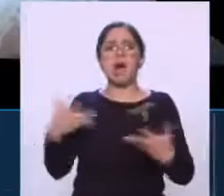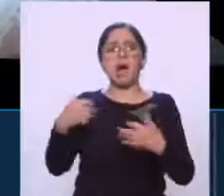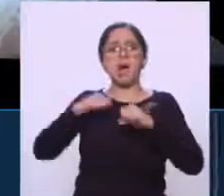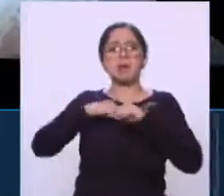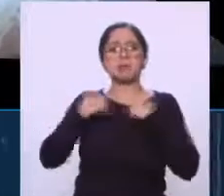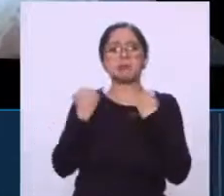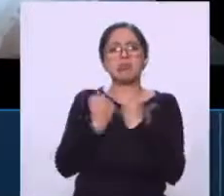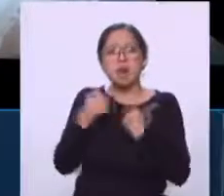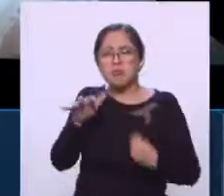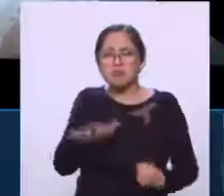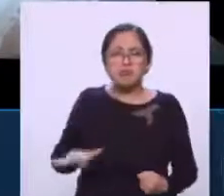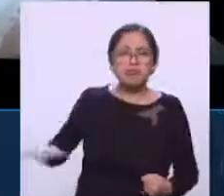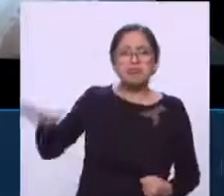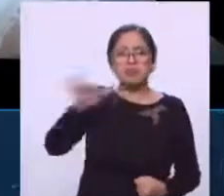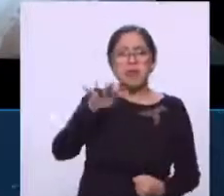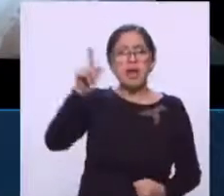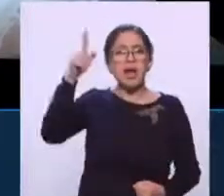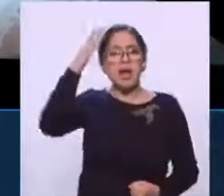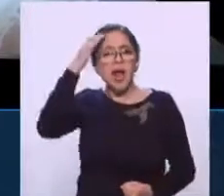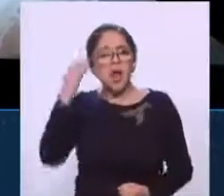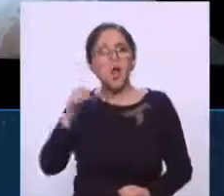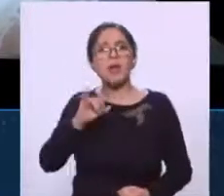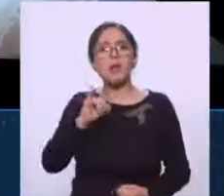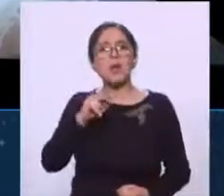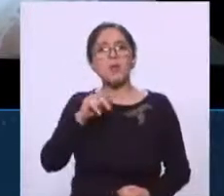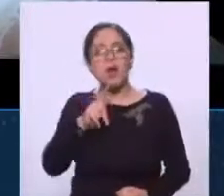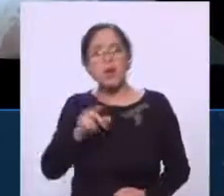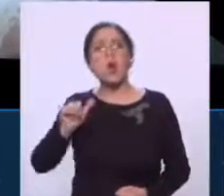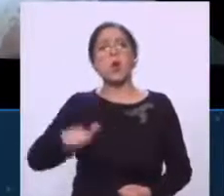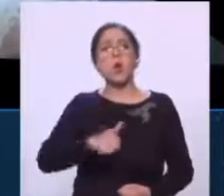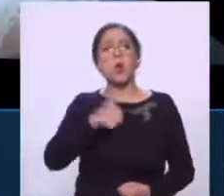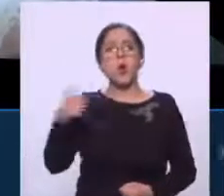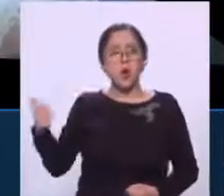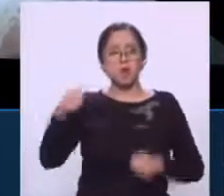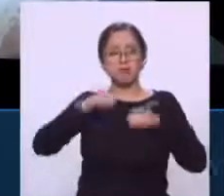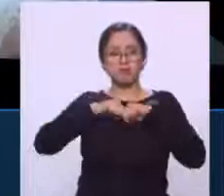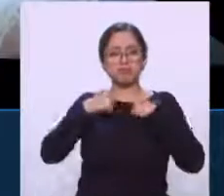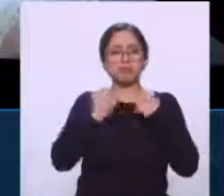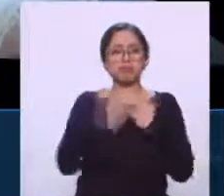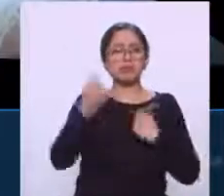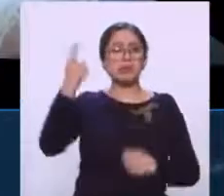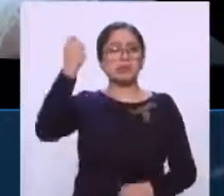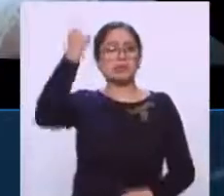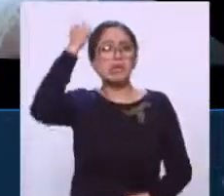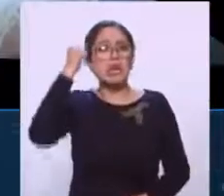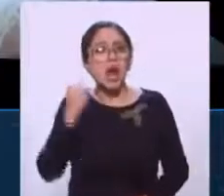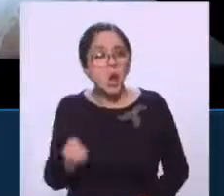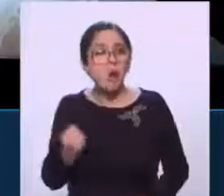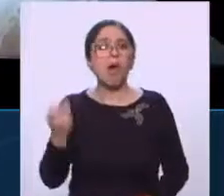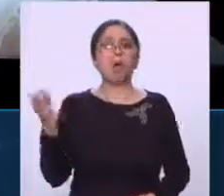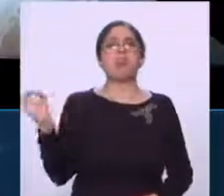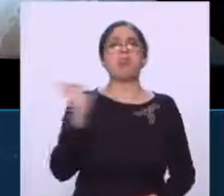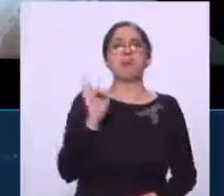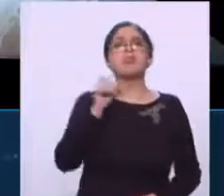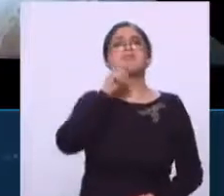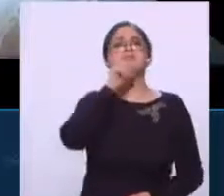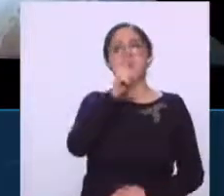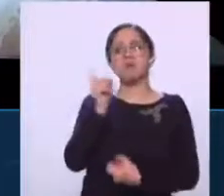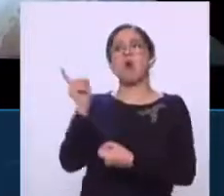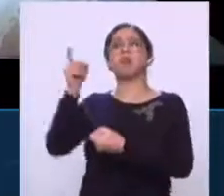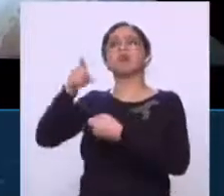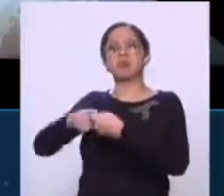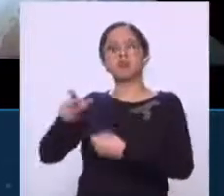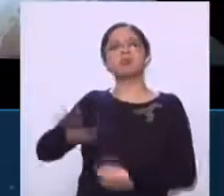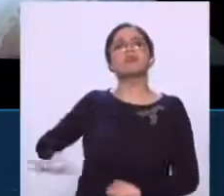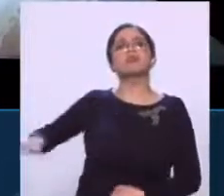al parecer en la zona de León e Irapuato, el cártel de Sinaloa, que parece ser que está incursionando también en